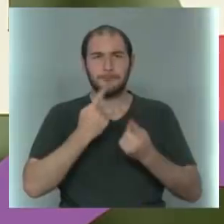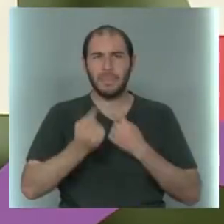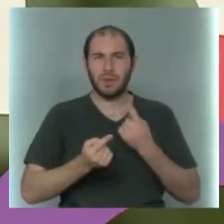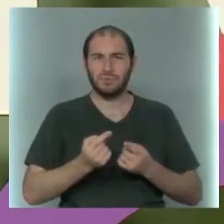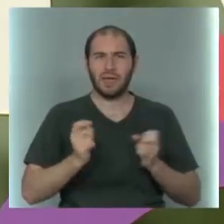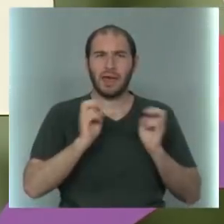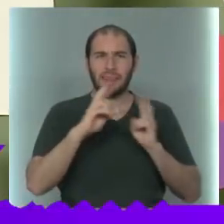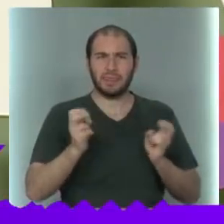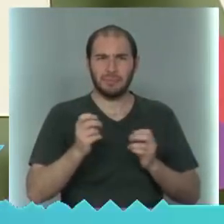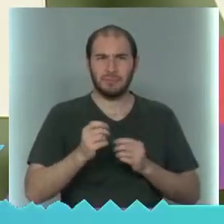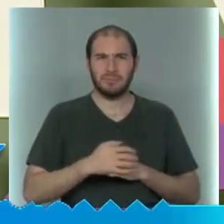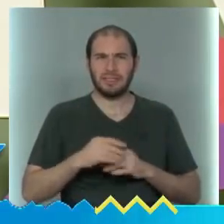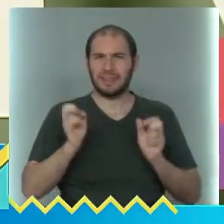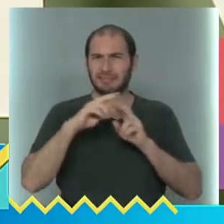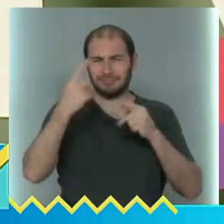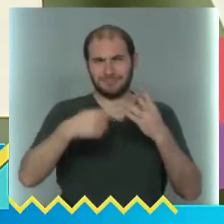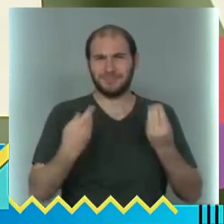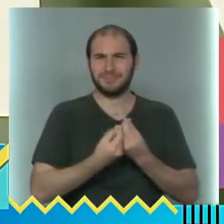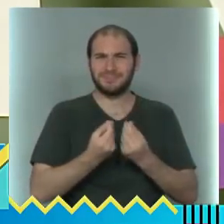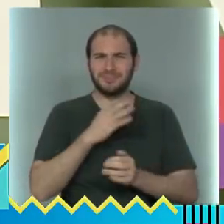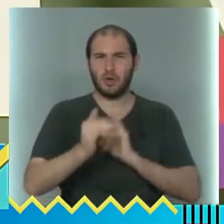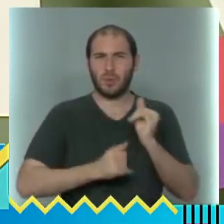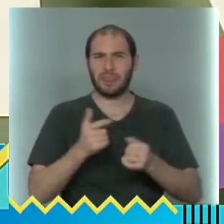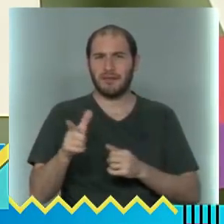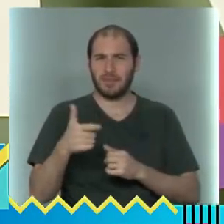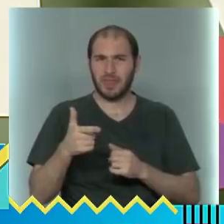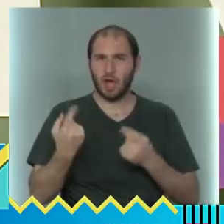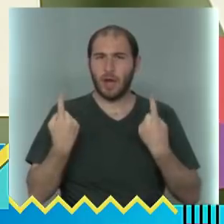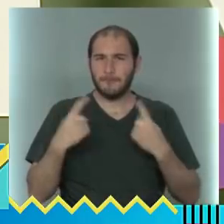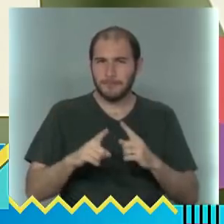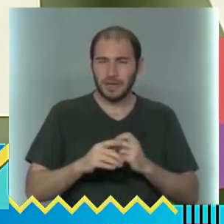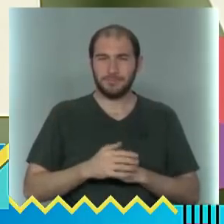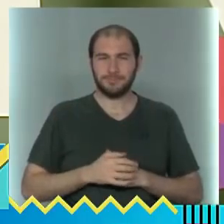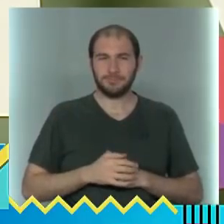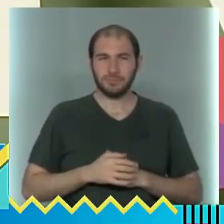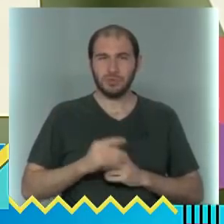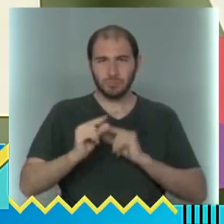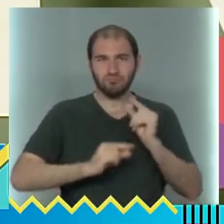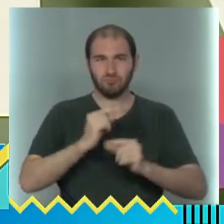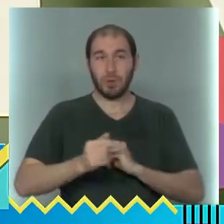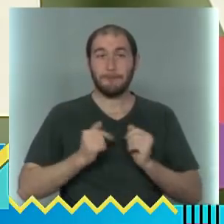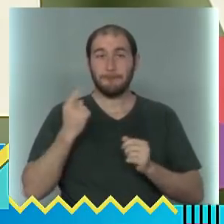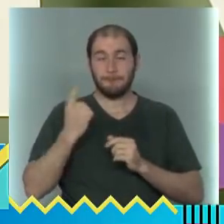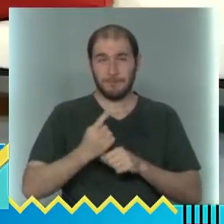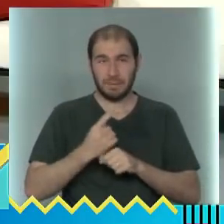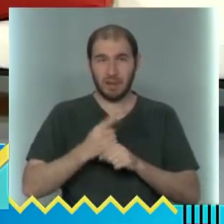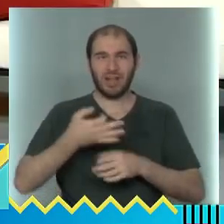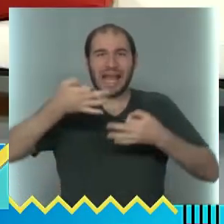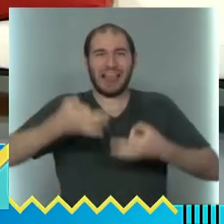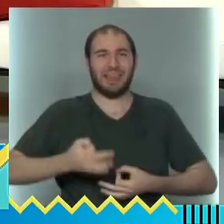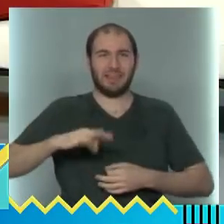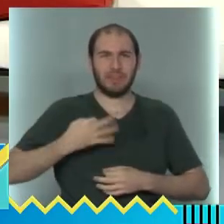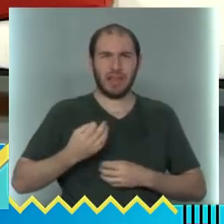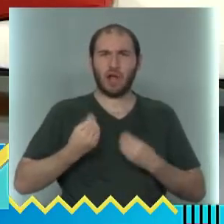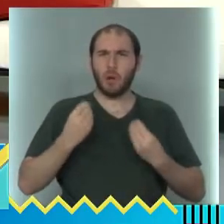de... Hubieron muchos temas que se presentaron en el clip, pero vamos a ir de alguna forma de a poco. En primer lugar, vamos a ir a la calidad de vida.